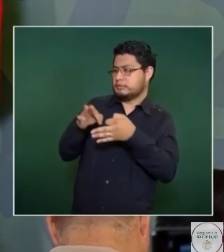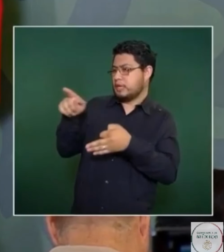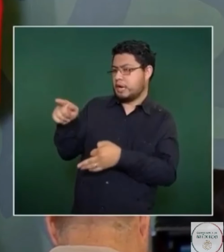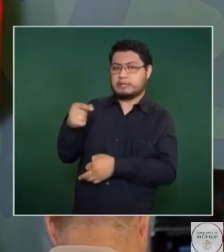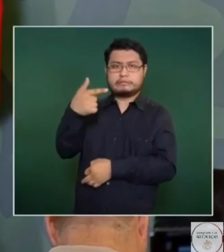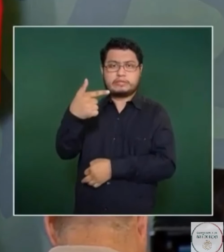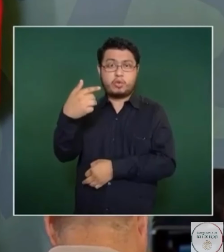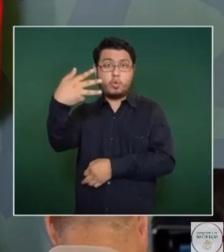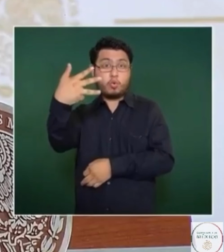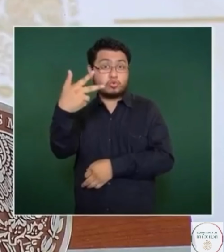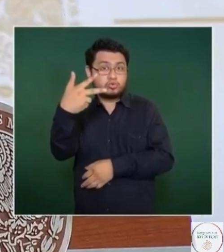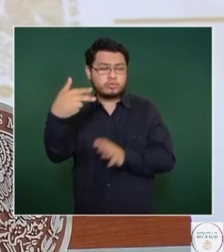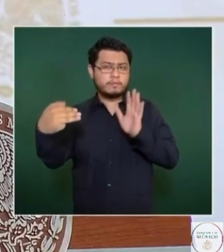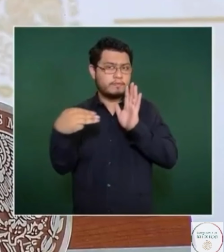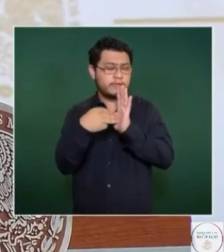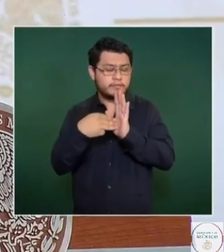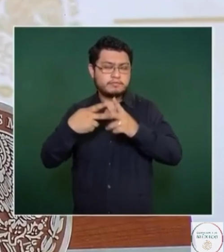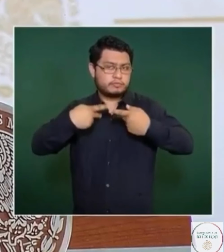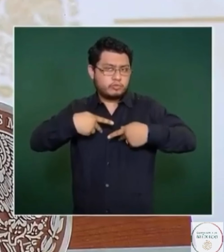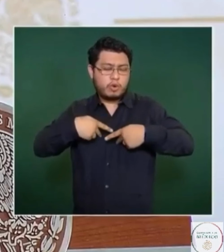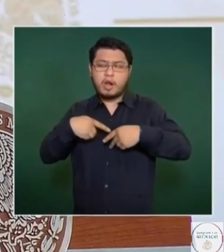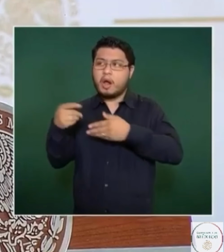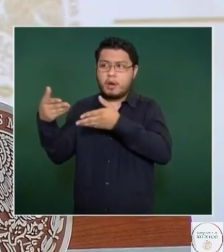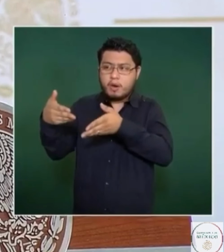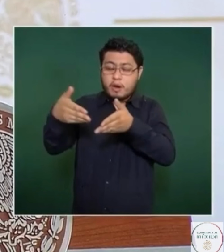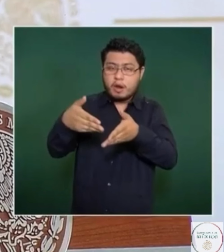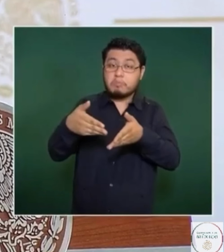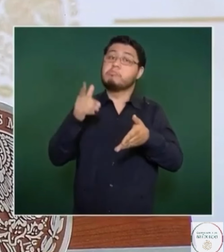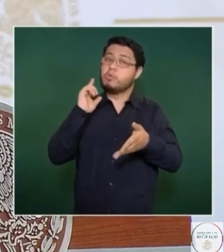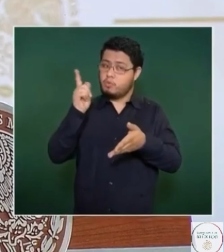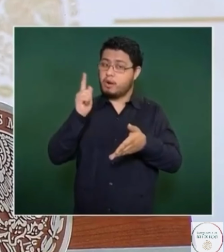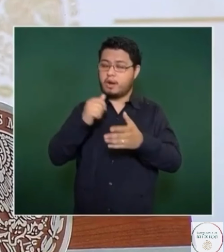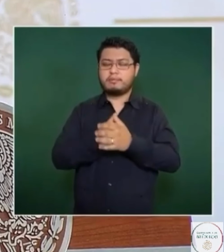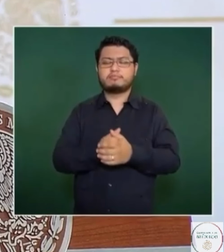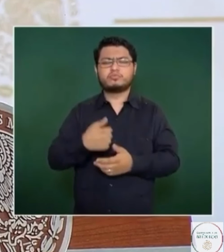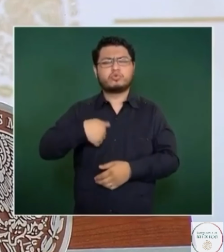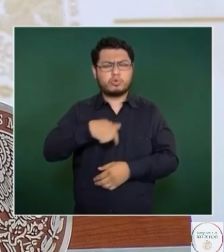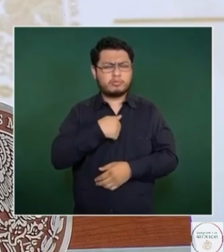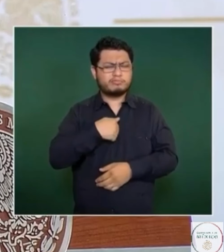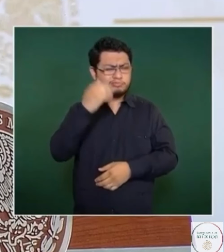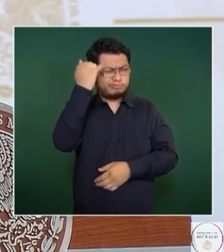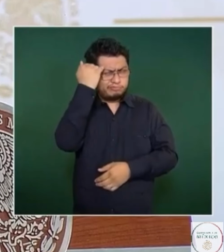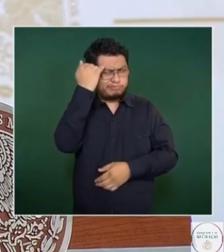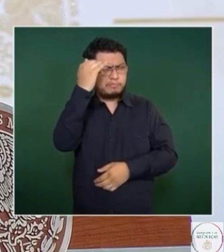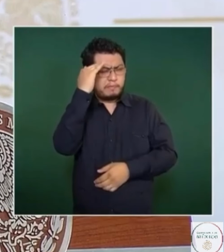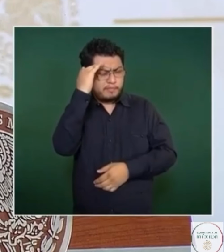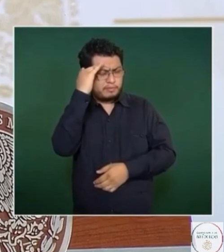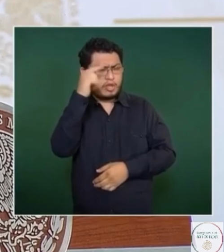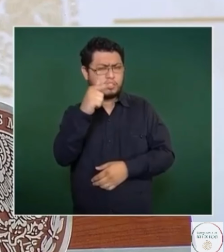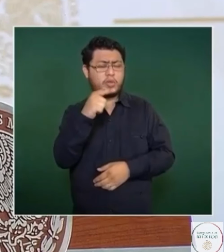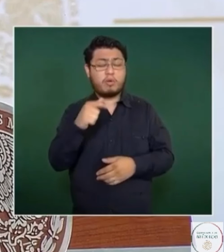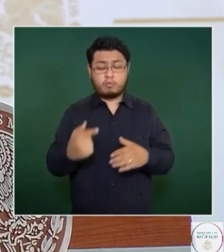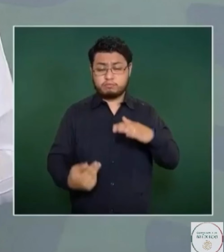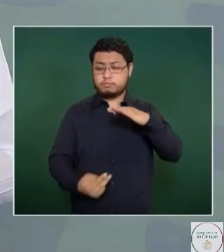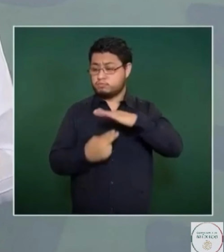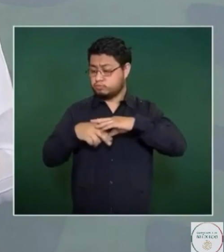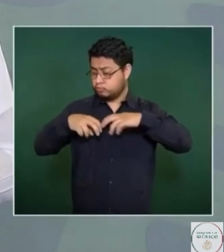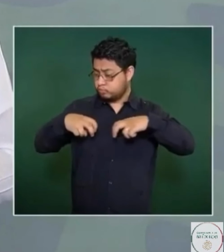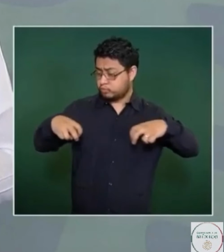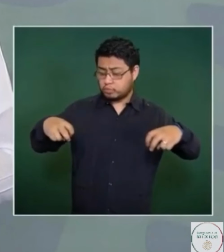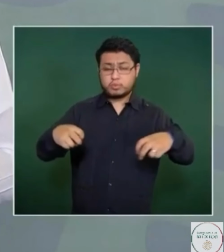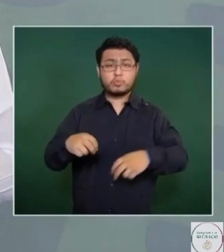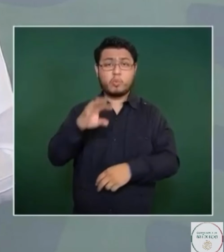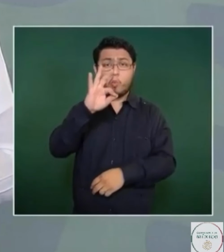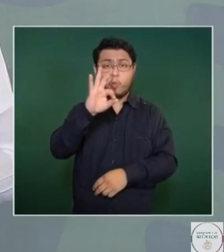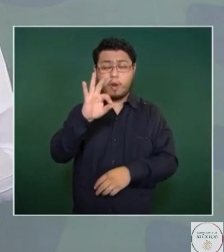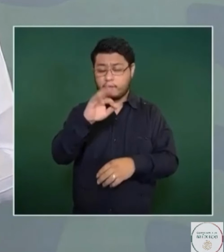queremos recibir en Puerto Progreso. Está contemplada la construcción de una plataforma de 40 hectáreas, donde ya tenemos firmado